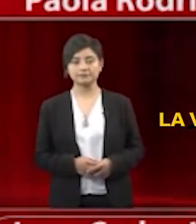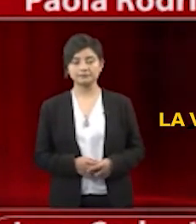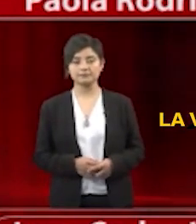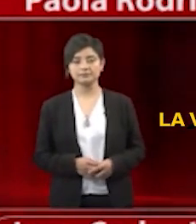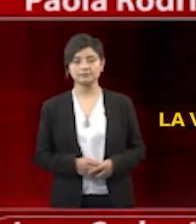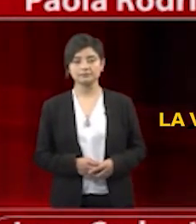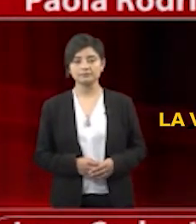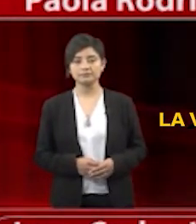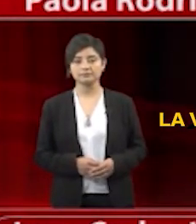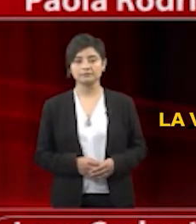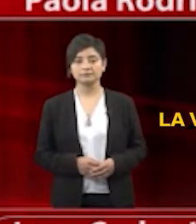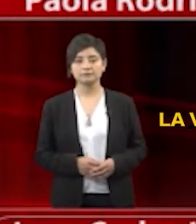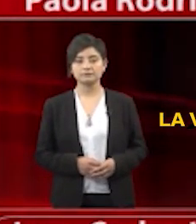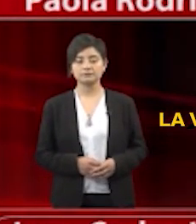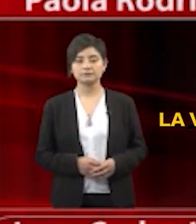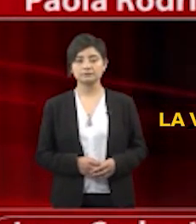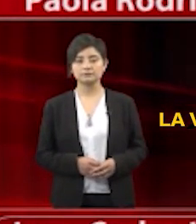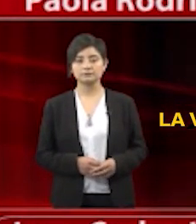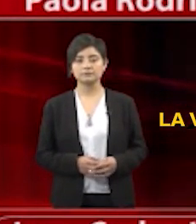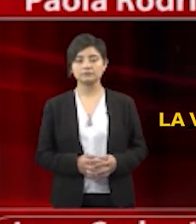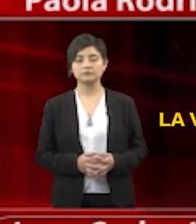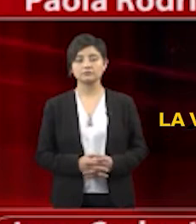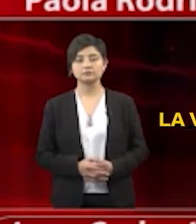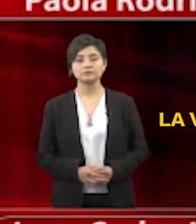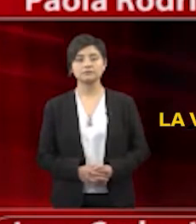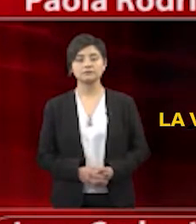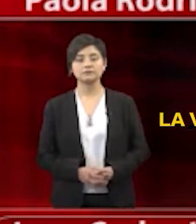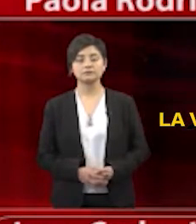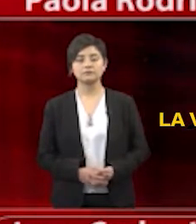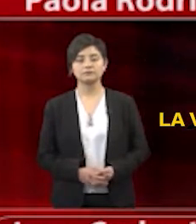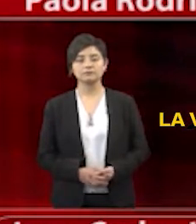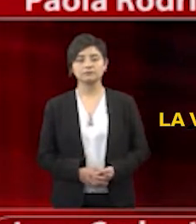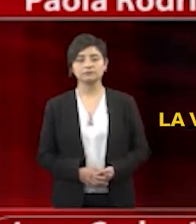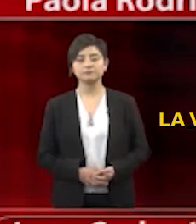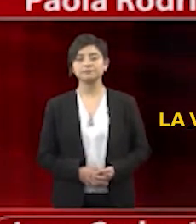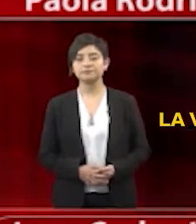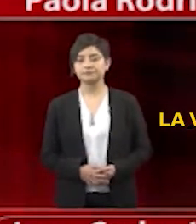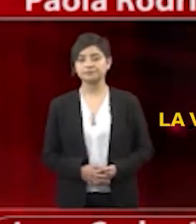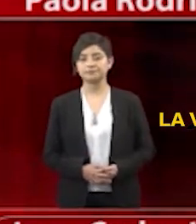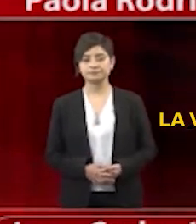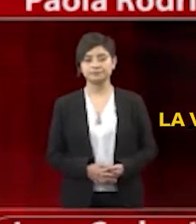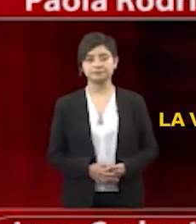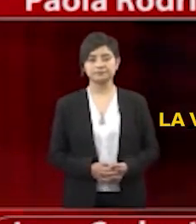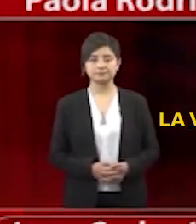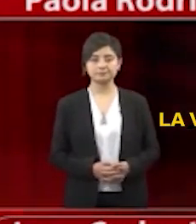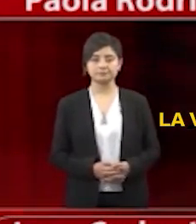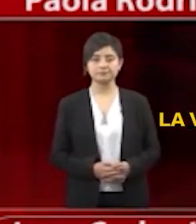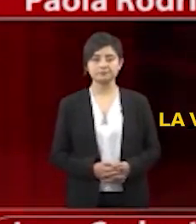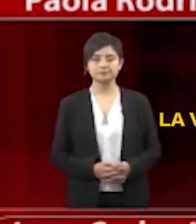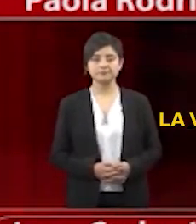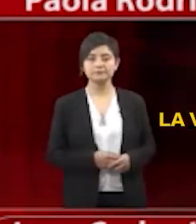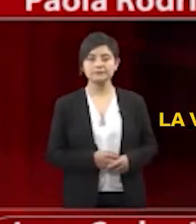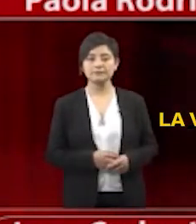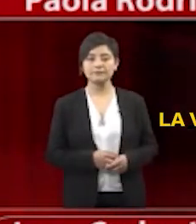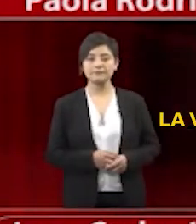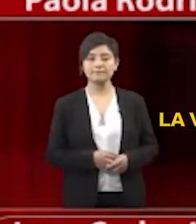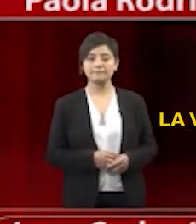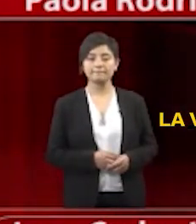encontrado maíz que está genéticamente contaminado por maíz transgénico. Luego es absolutamente